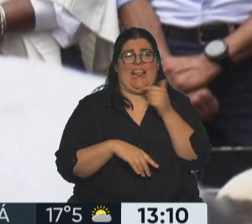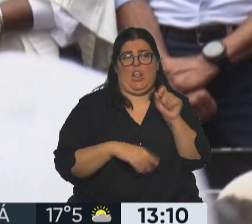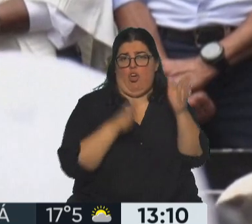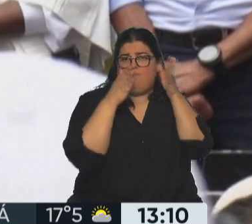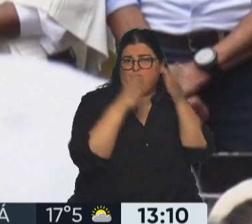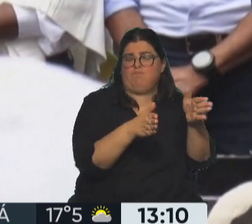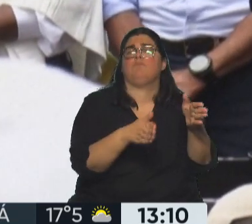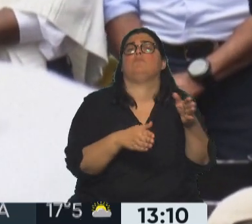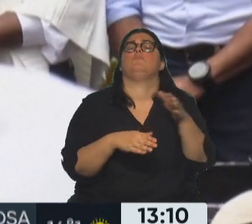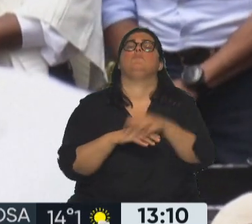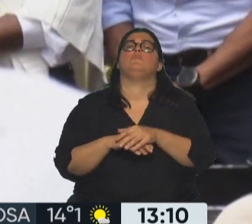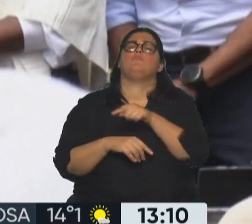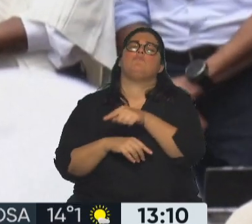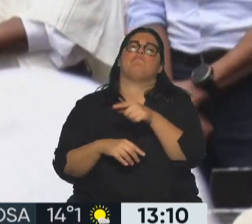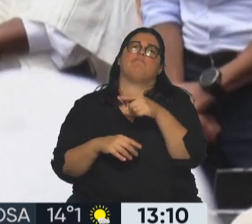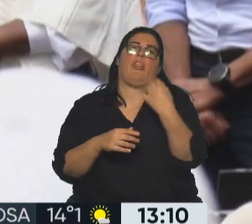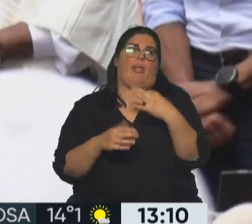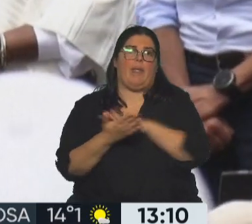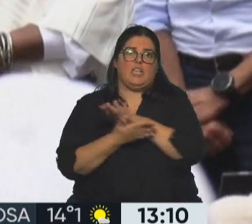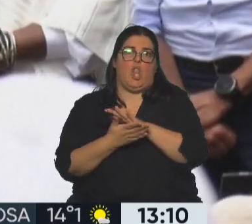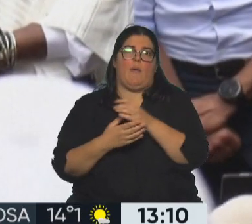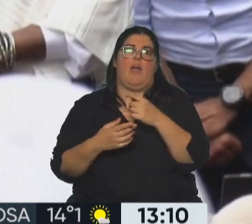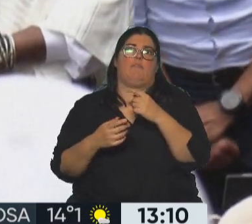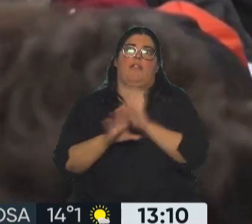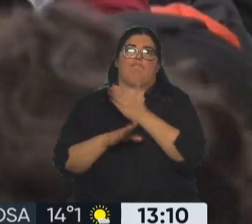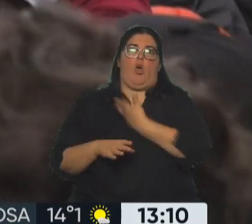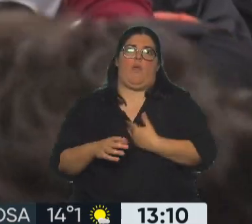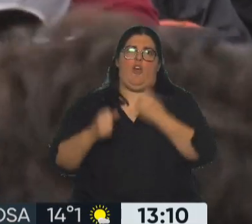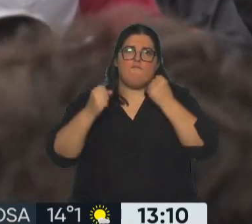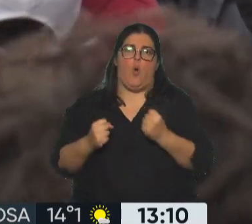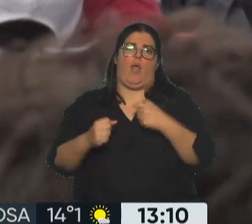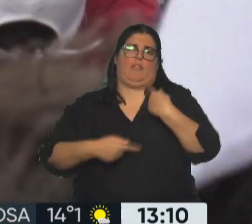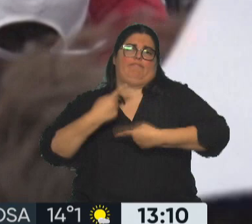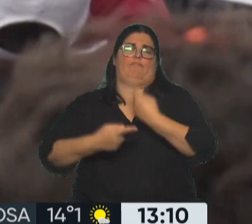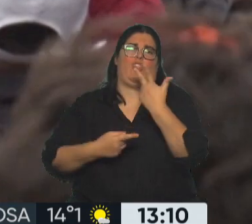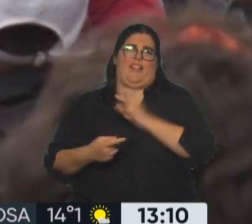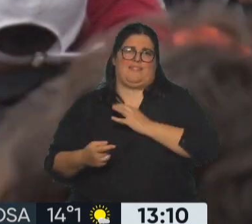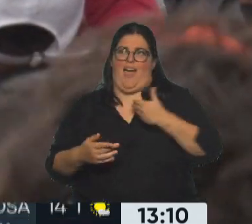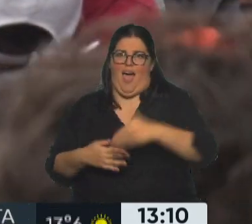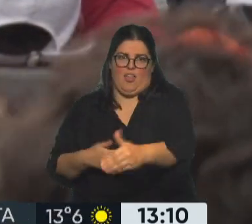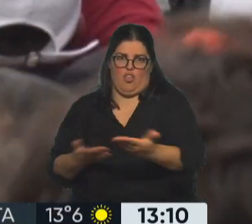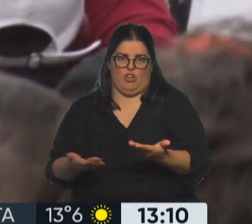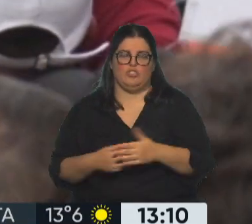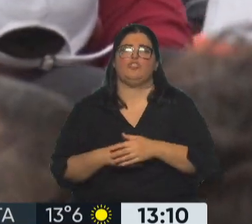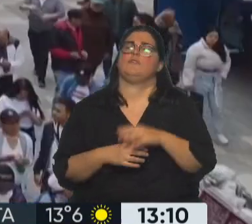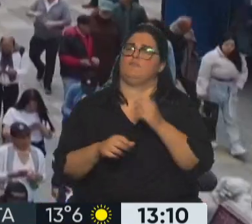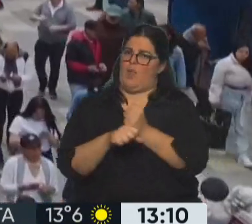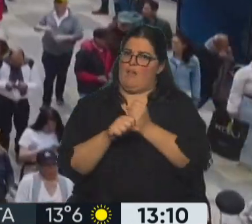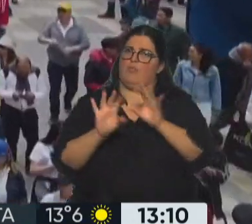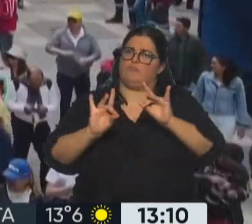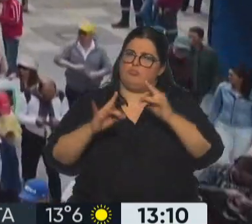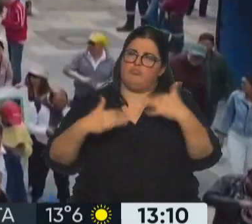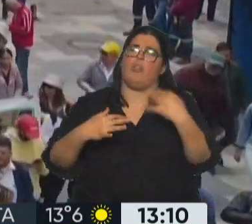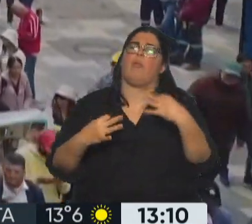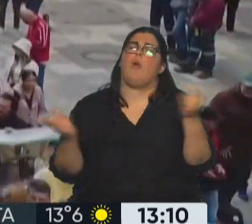proyectos, afianzando la gobernabilidad para los 3 años de mandato que le quedan, lo que implica una tarea compleja y ardua: reconstruir su alianza